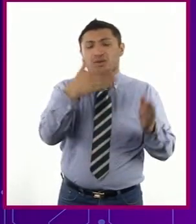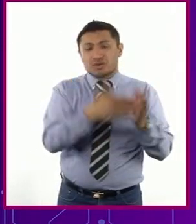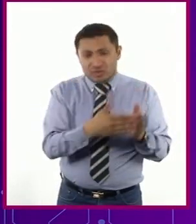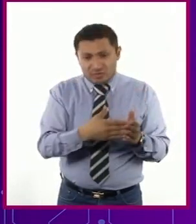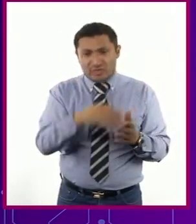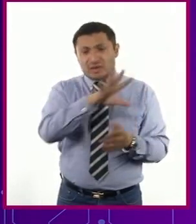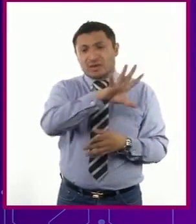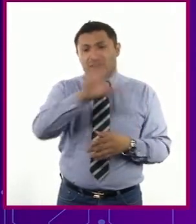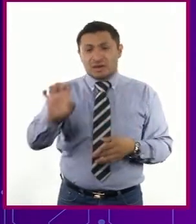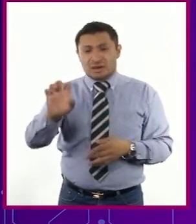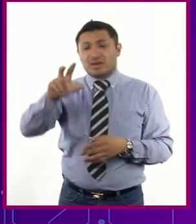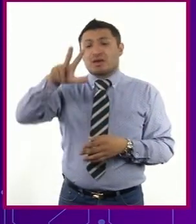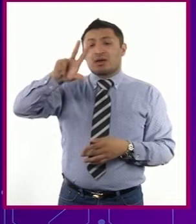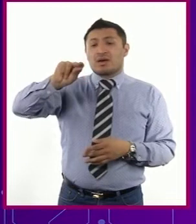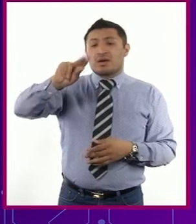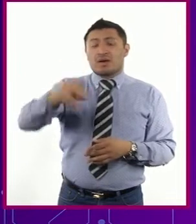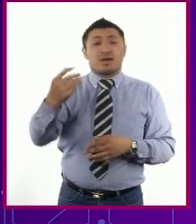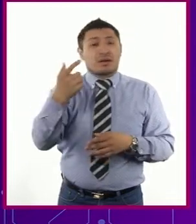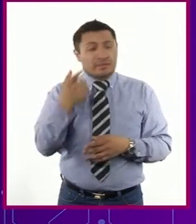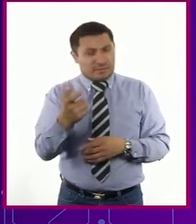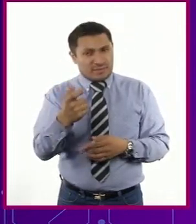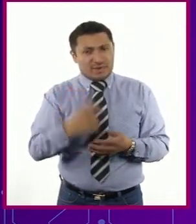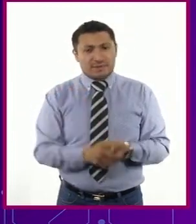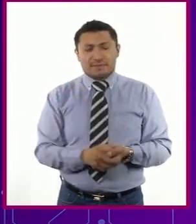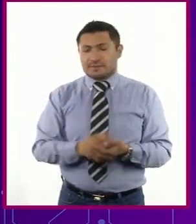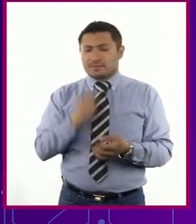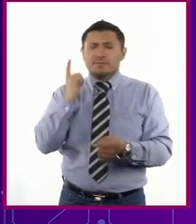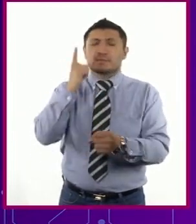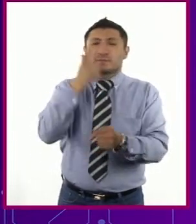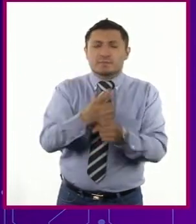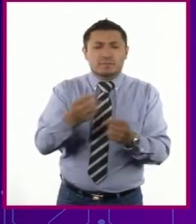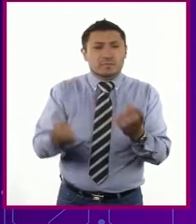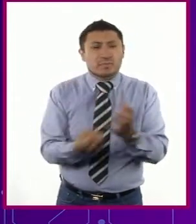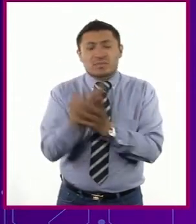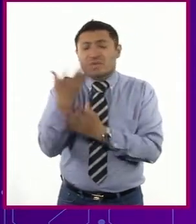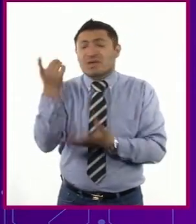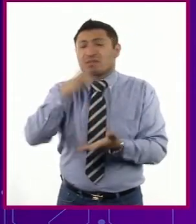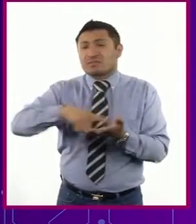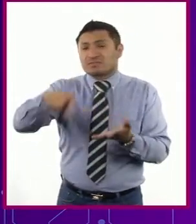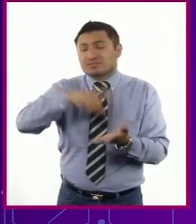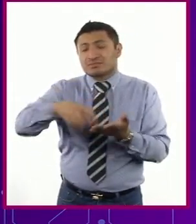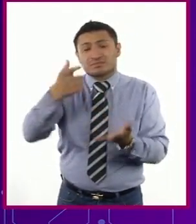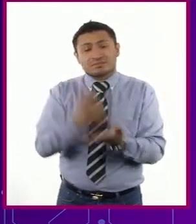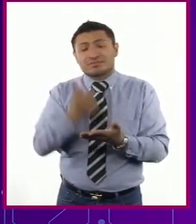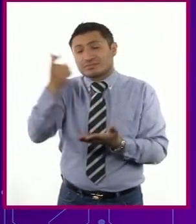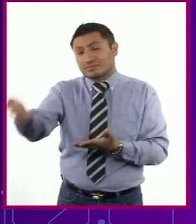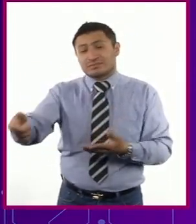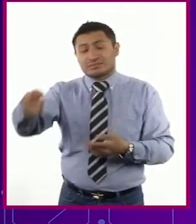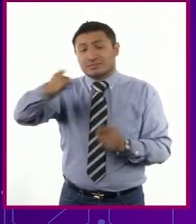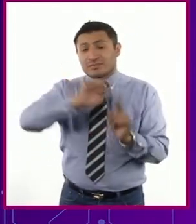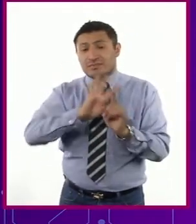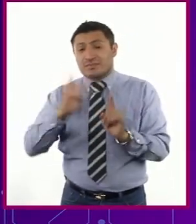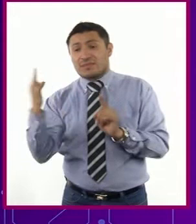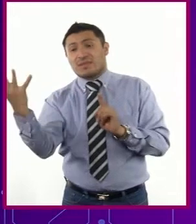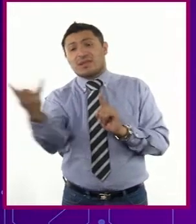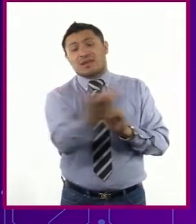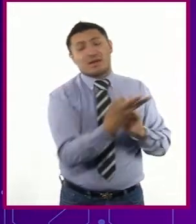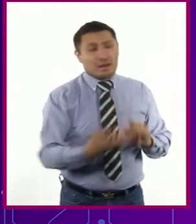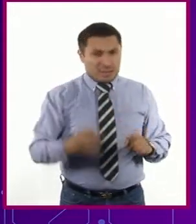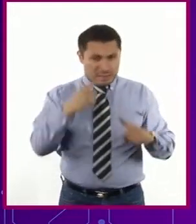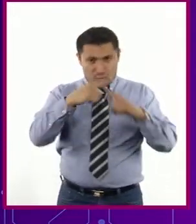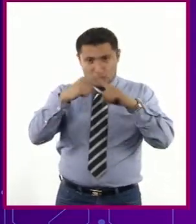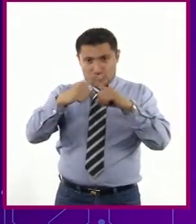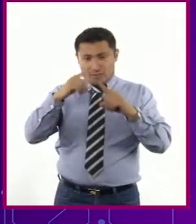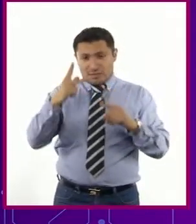8,580 pesos. Para saber el costo de colocar cerco a la zona de juegos, podemos multiplicar la longitud